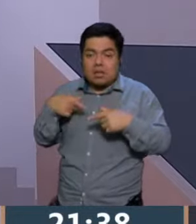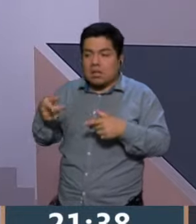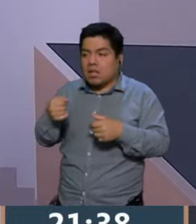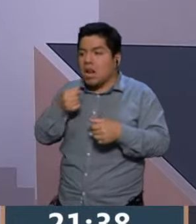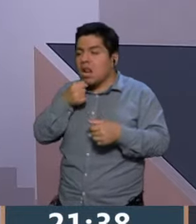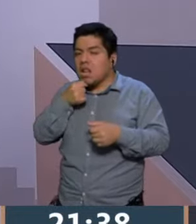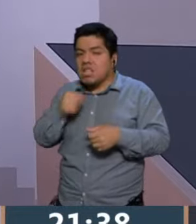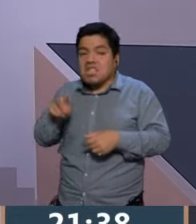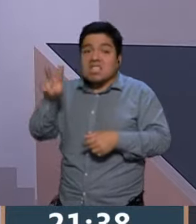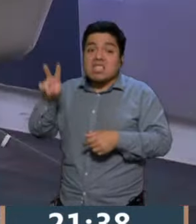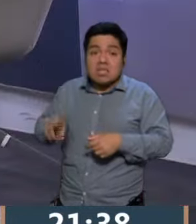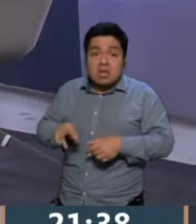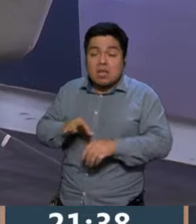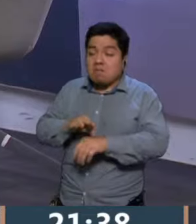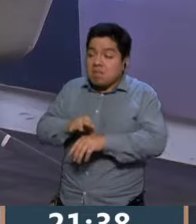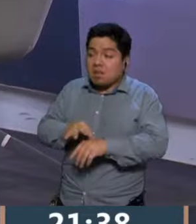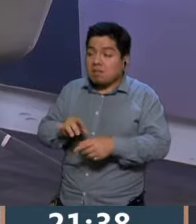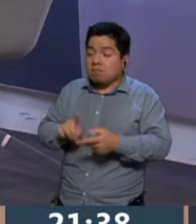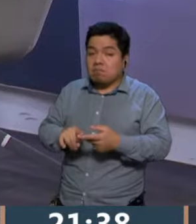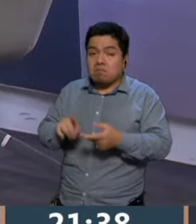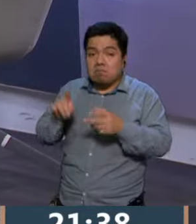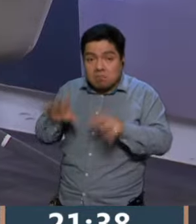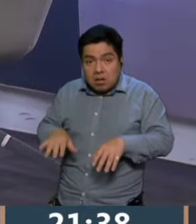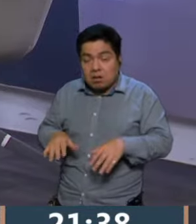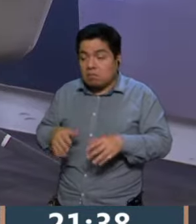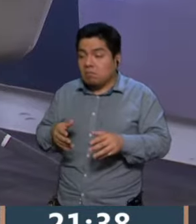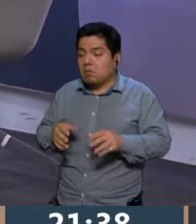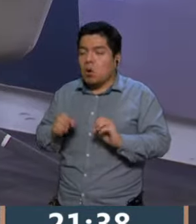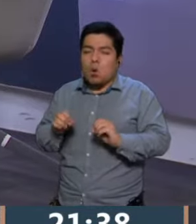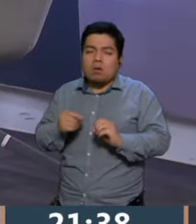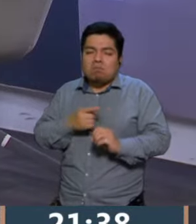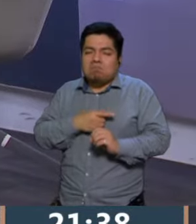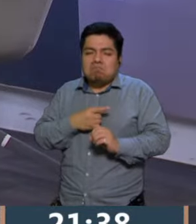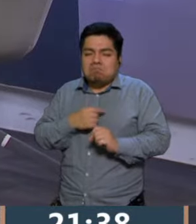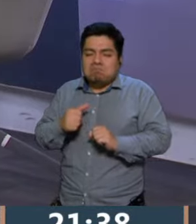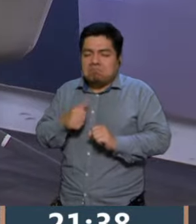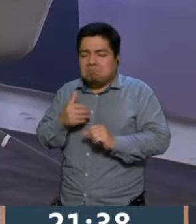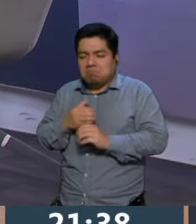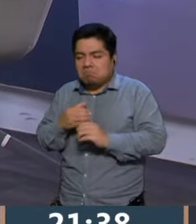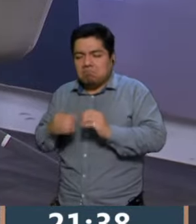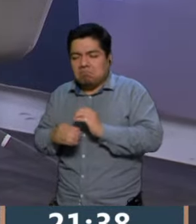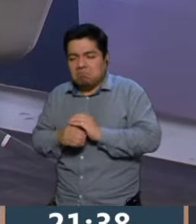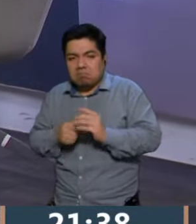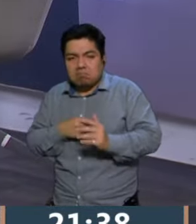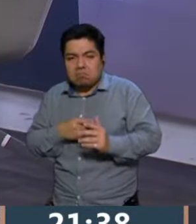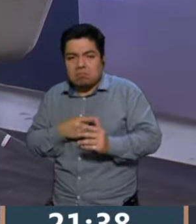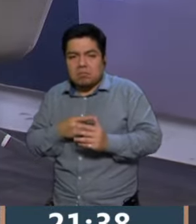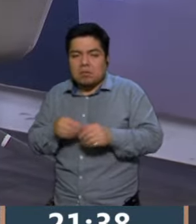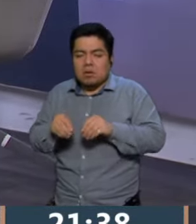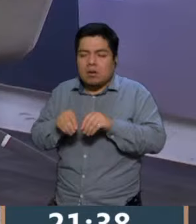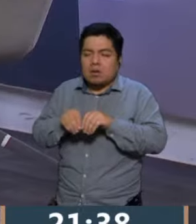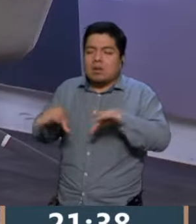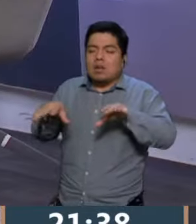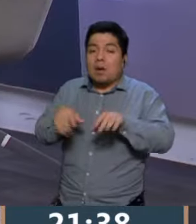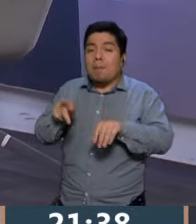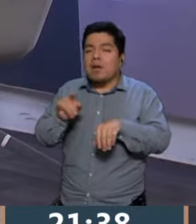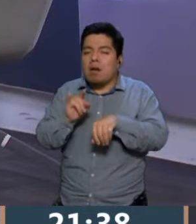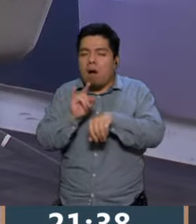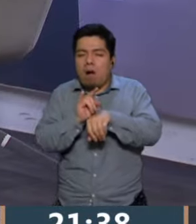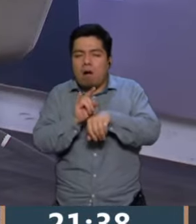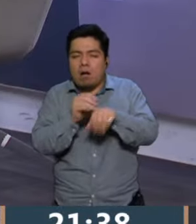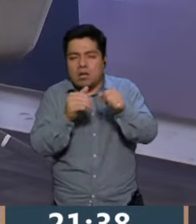pues auténtico, genuino, y no una situación que, por otra parte, ya constituye propaganda disfrazada a